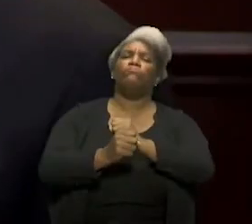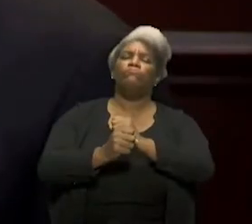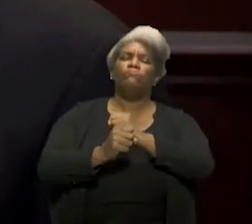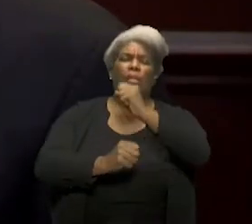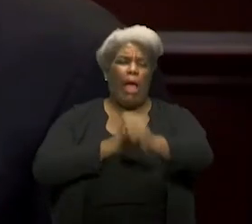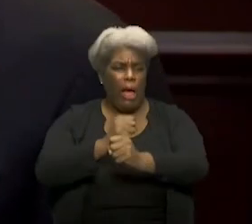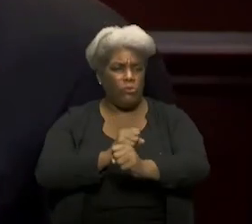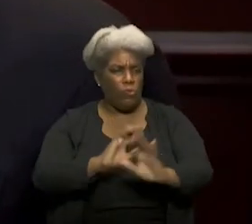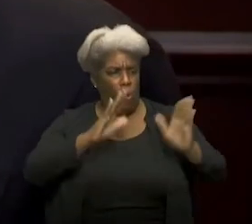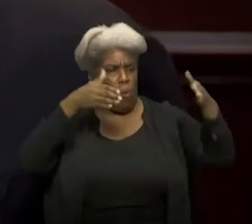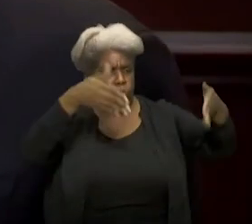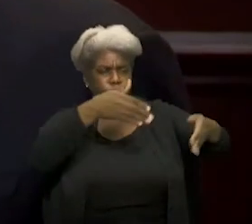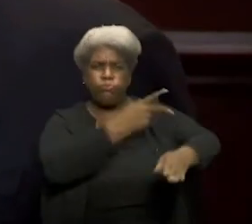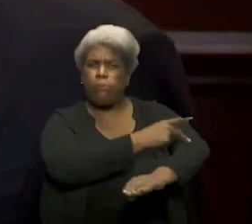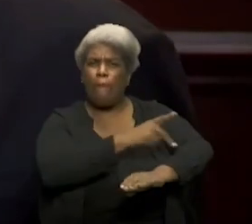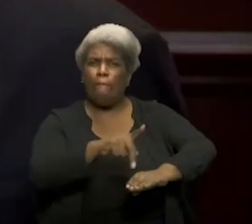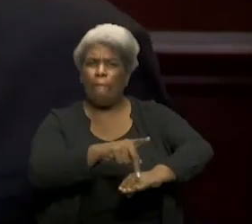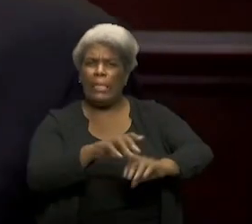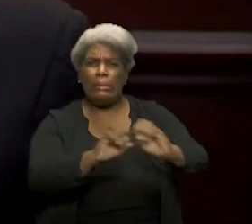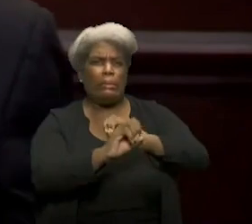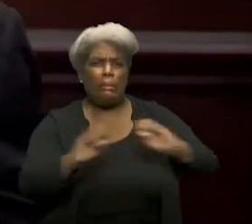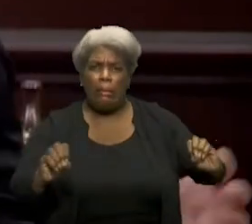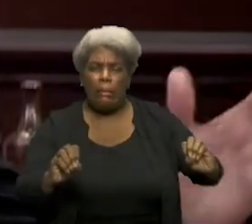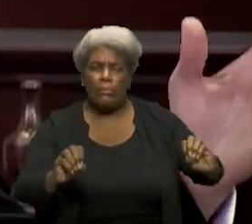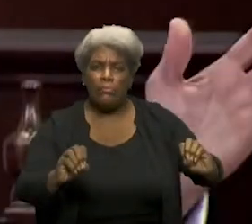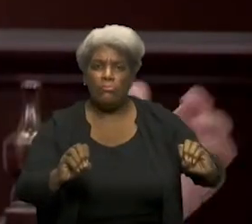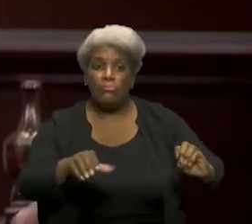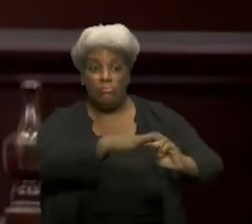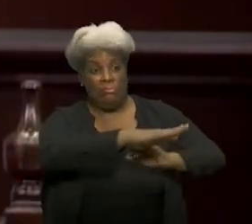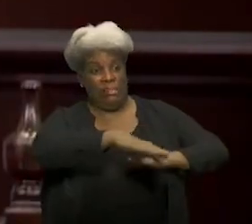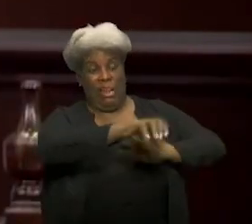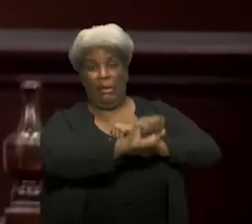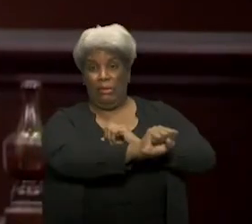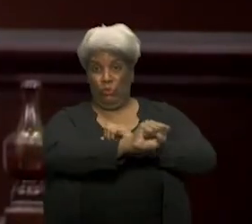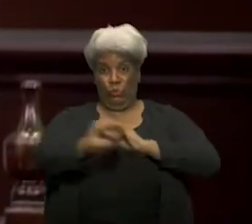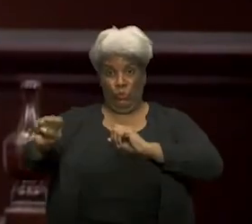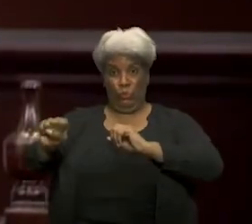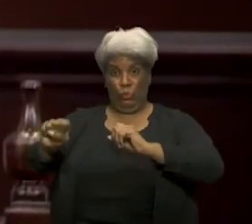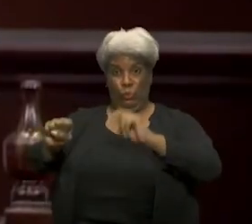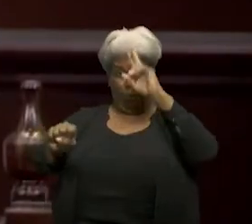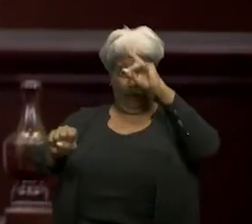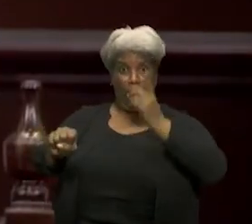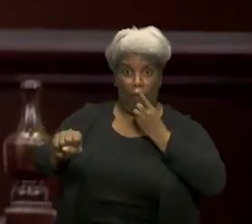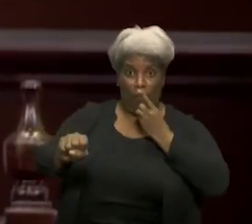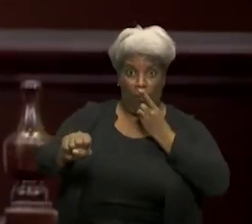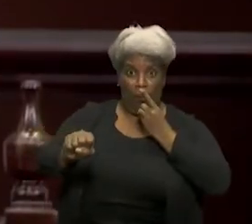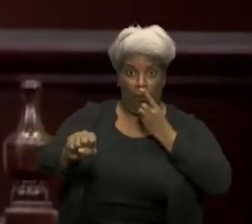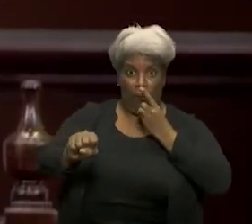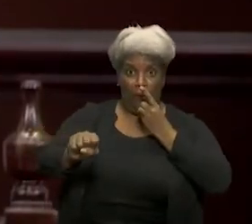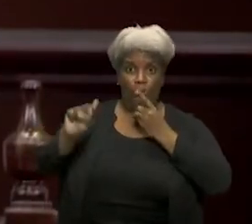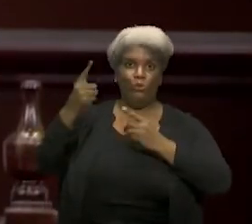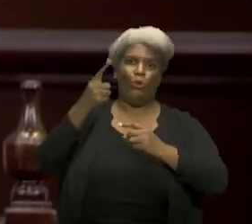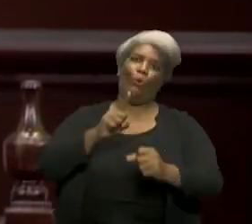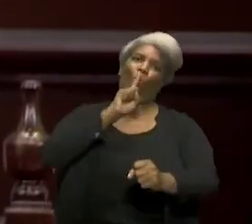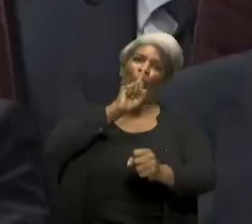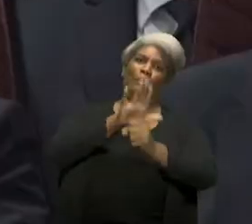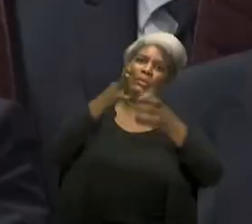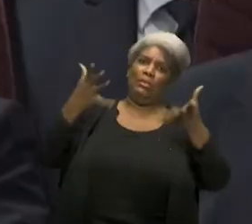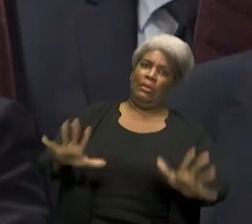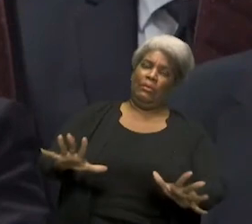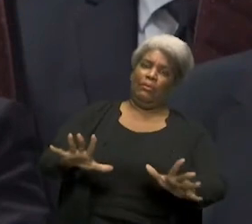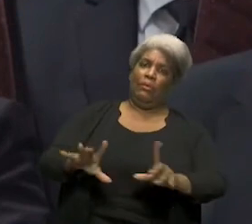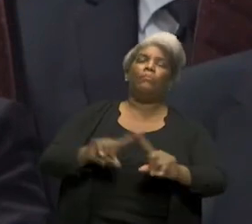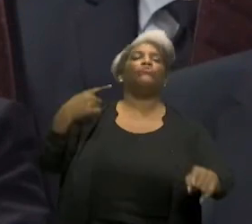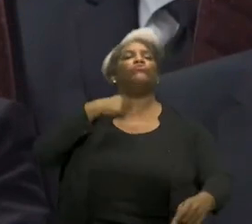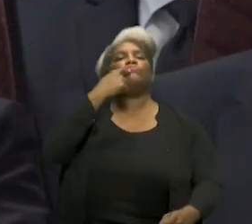la menos atendida. La región sur solo aparecía en las promesas. Yo puedo decir que en todas las